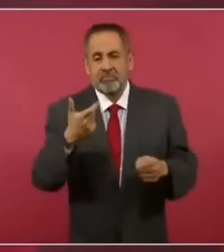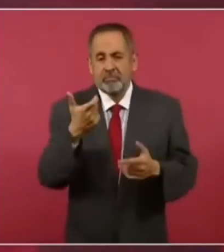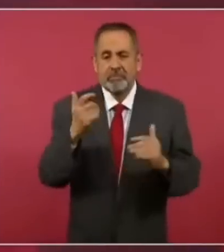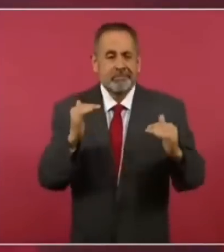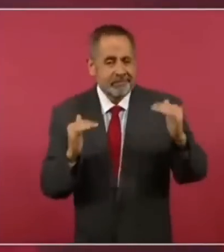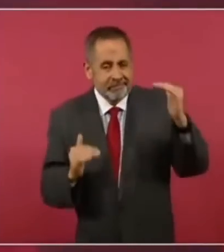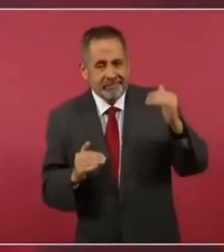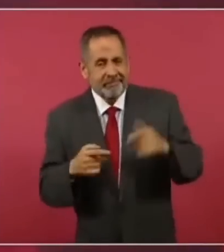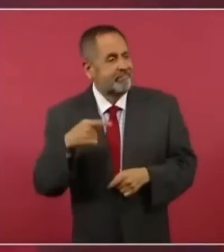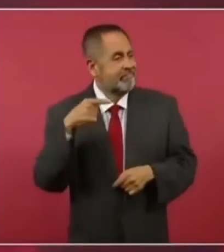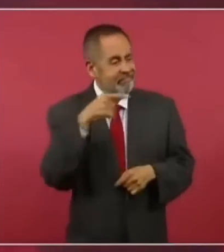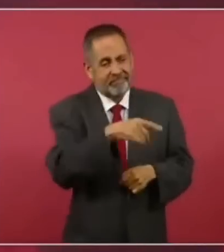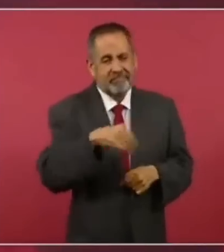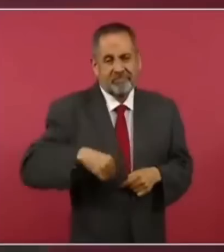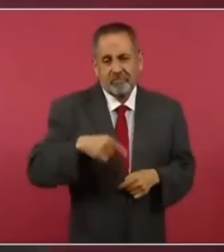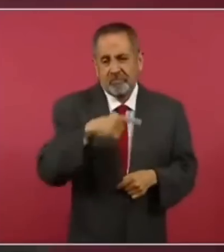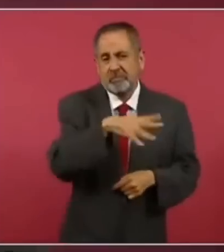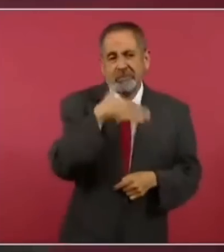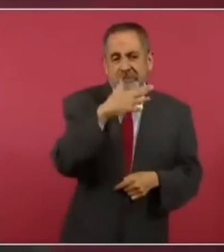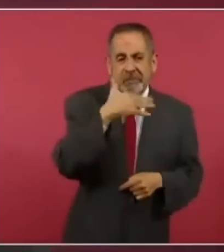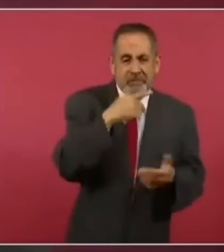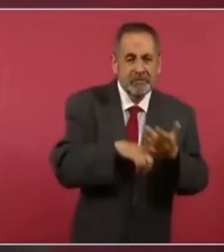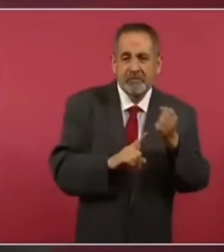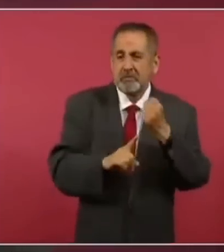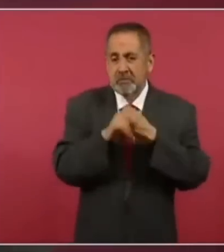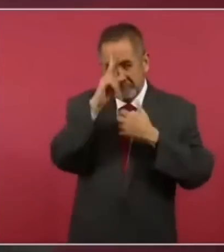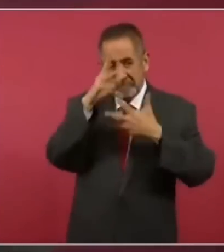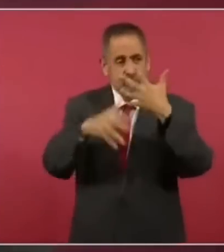económica, de la violencia,